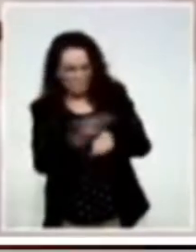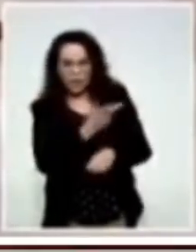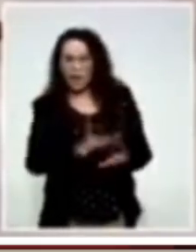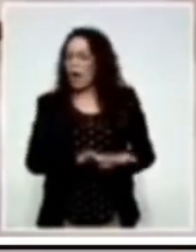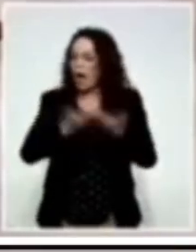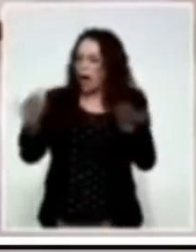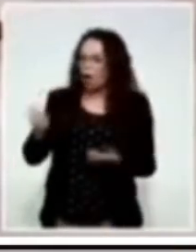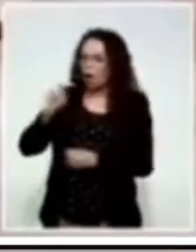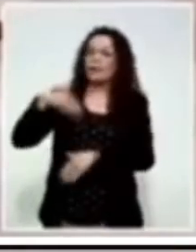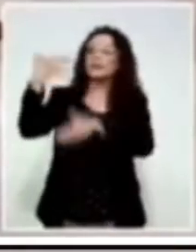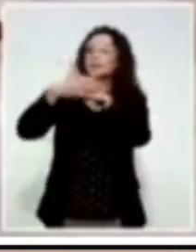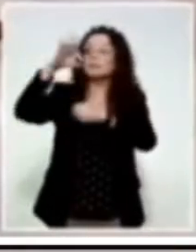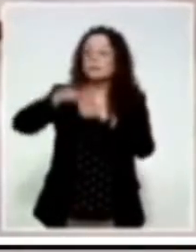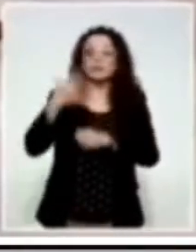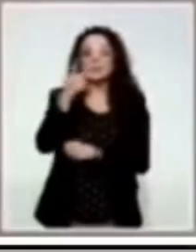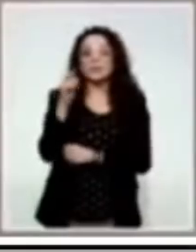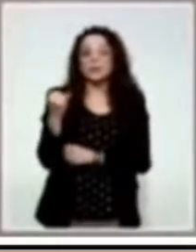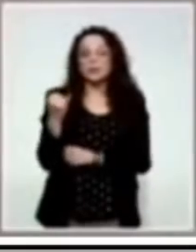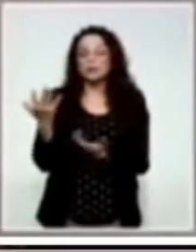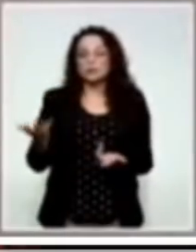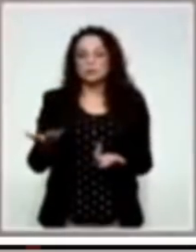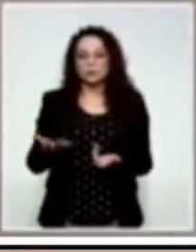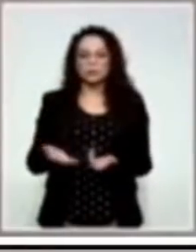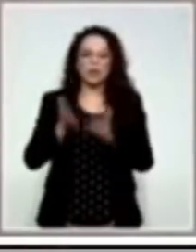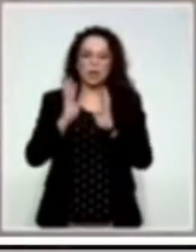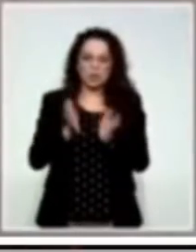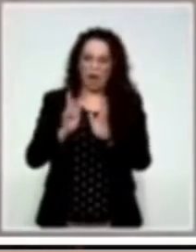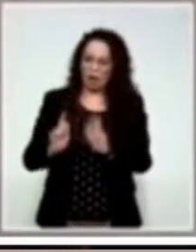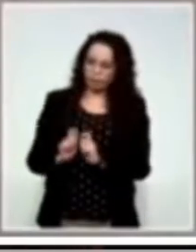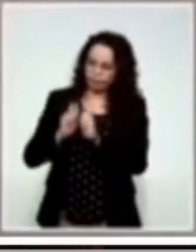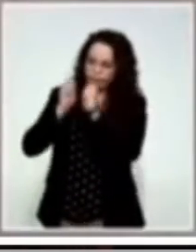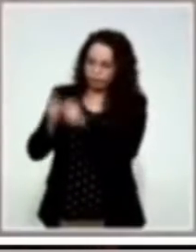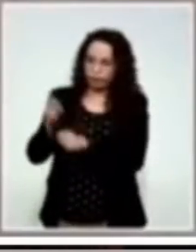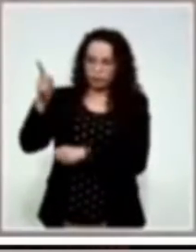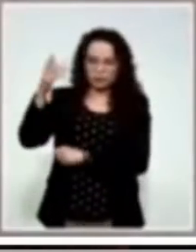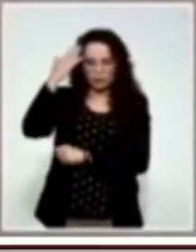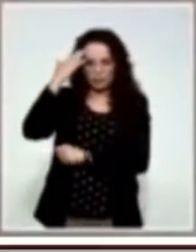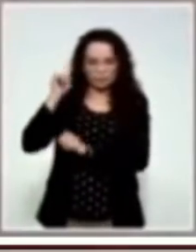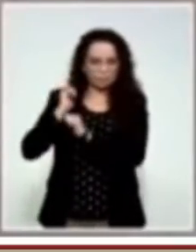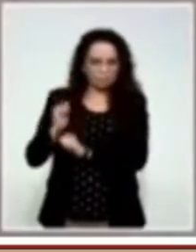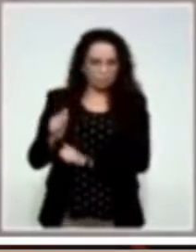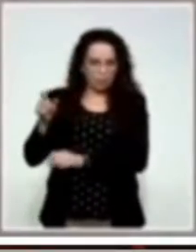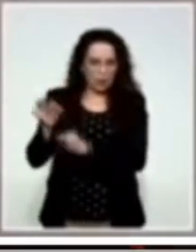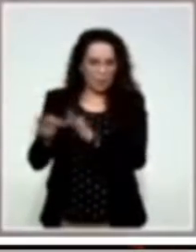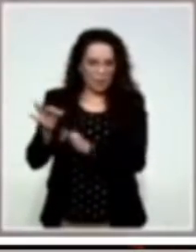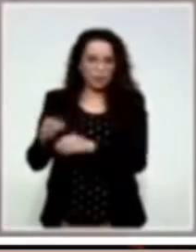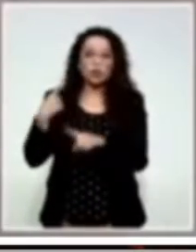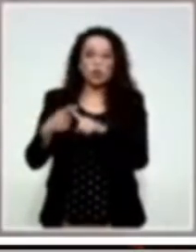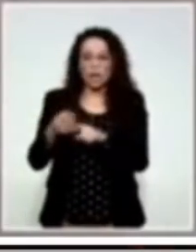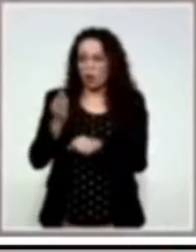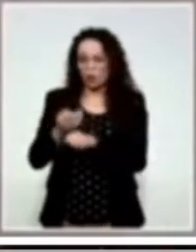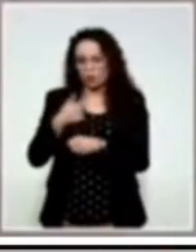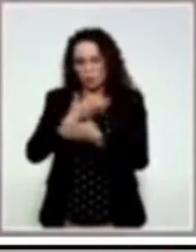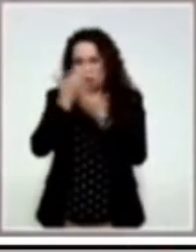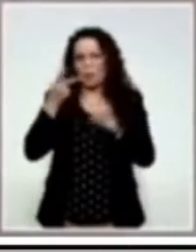elecciones del próximo 5 de junio. Ya se turnó a una ministra o ministro instructor, la verdad en este momento no tengo claro a quién se le turnó, pero ya